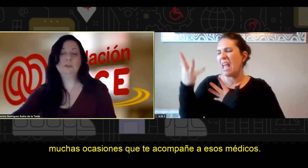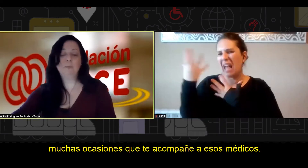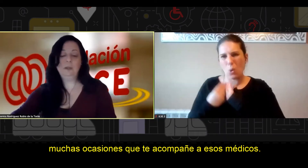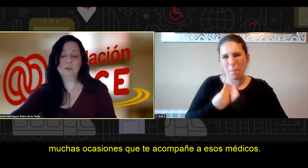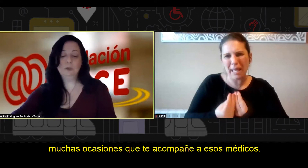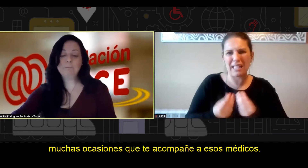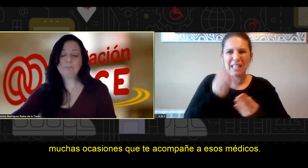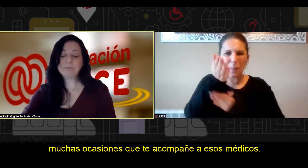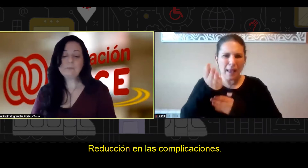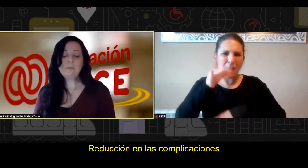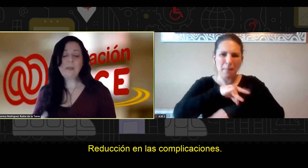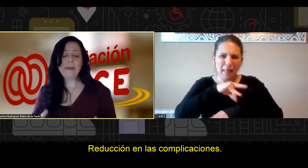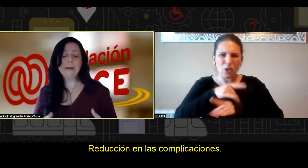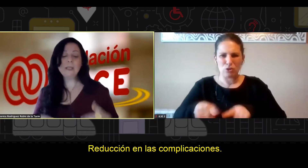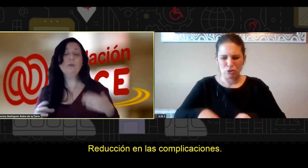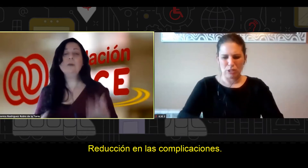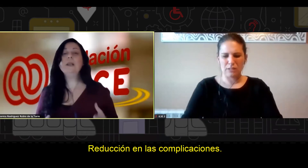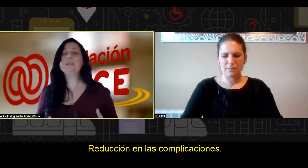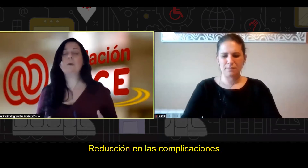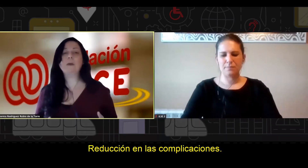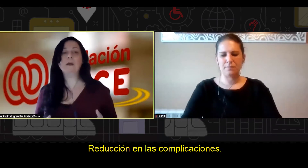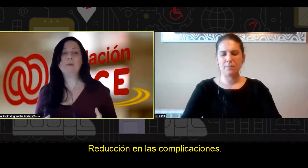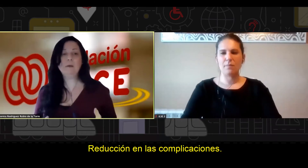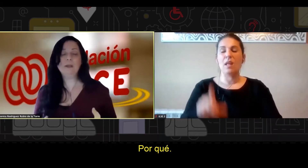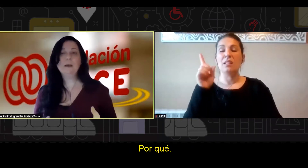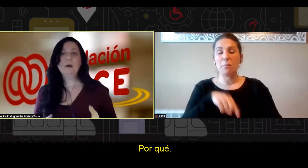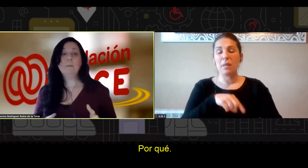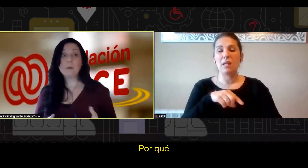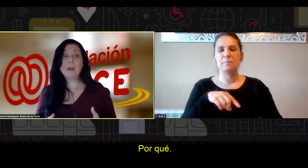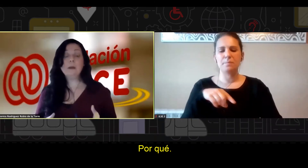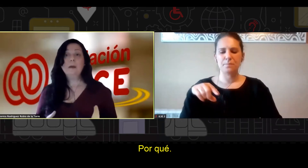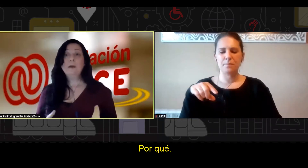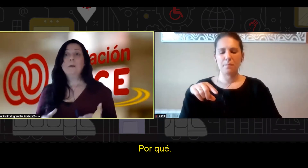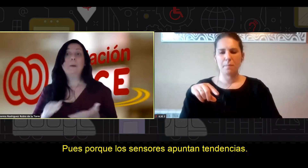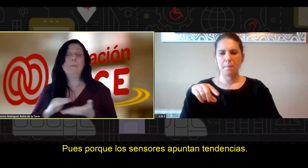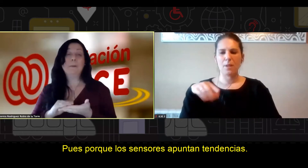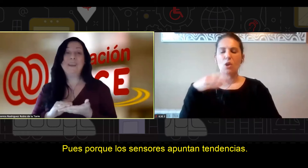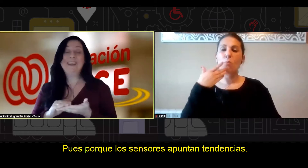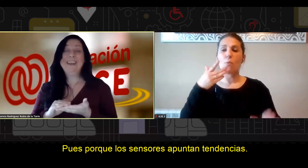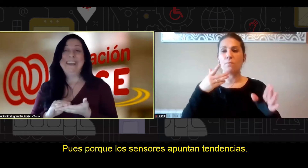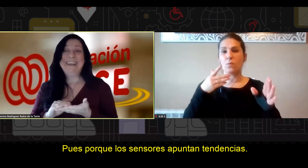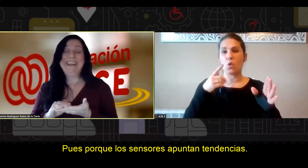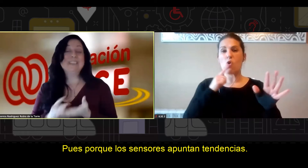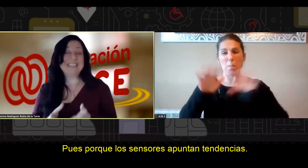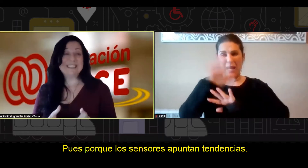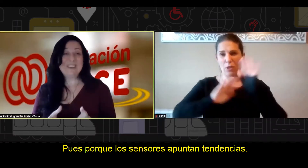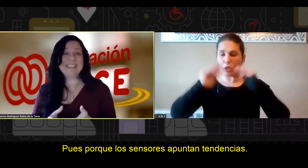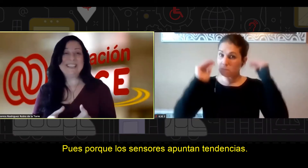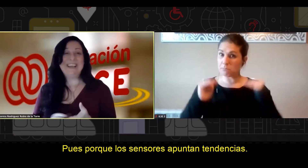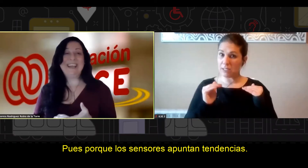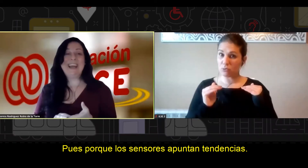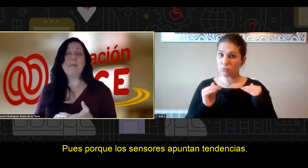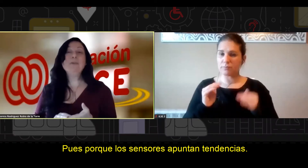esos médicos, ¿no? Reducción en las complicaciones. ¿Por qué? Pues porque los